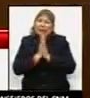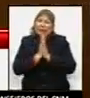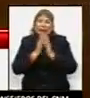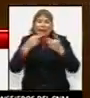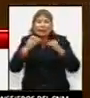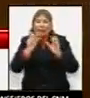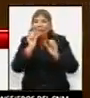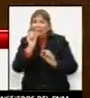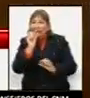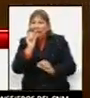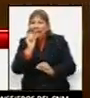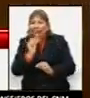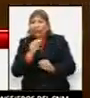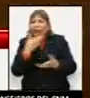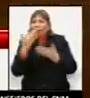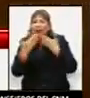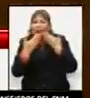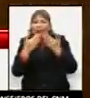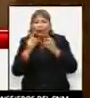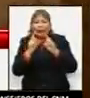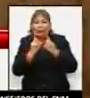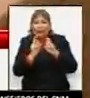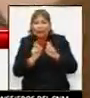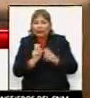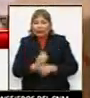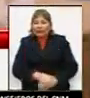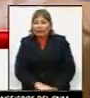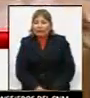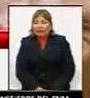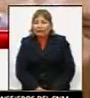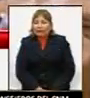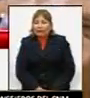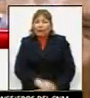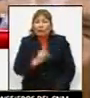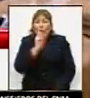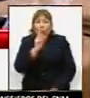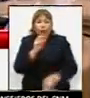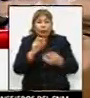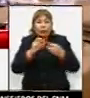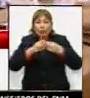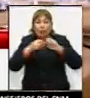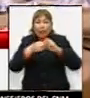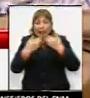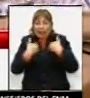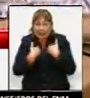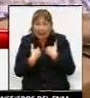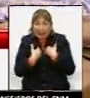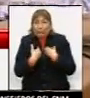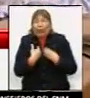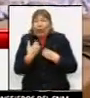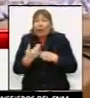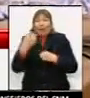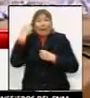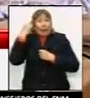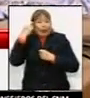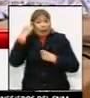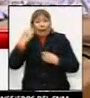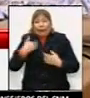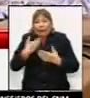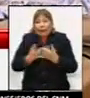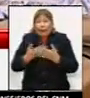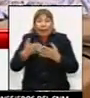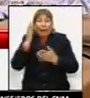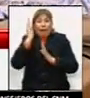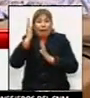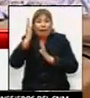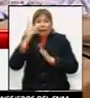un pequeño comentario e interrogante. Uno de los problemas que tenemos precisamente en el sistema de partidos políticos, eso ha sido materia de una